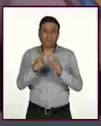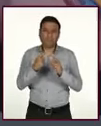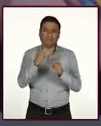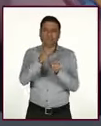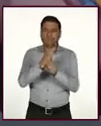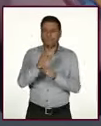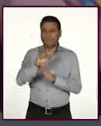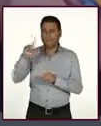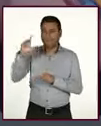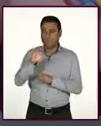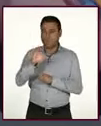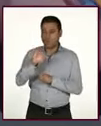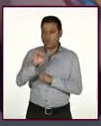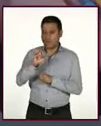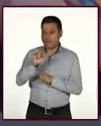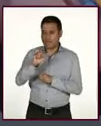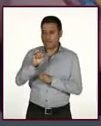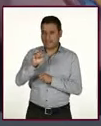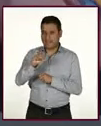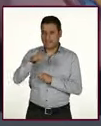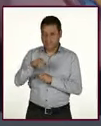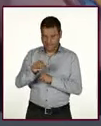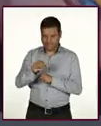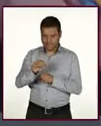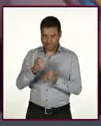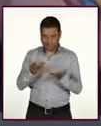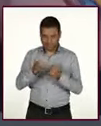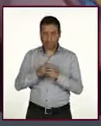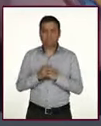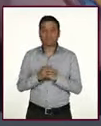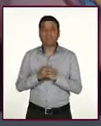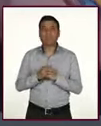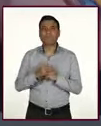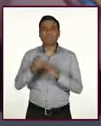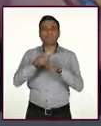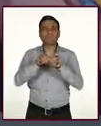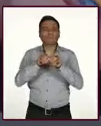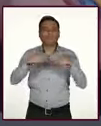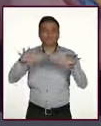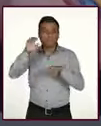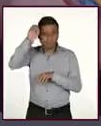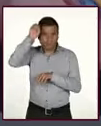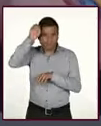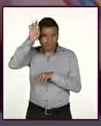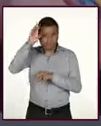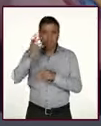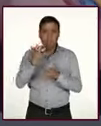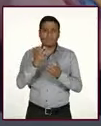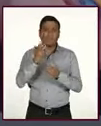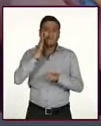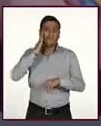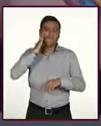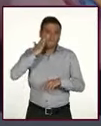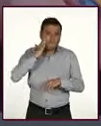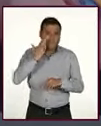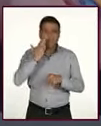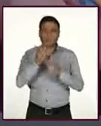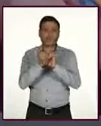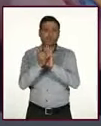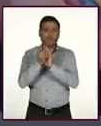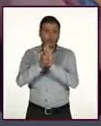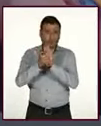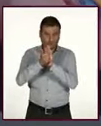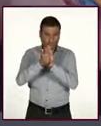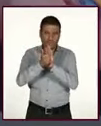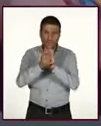de la Comisión Nacional de Salud Mental y Adicciones, CONASAMA. Transmitimos de forma simultánea en los canales de YouTube y